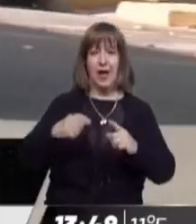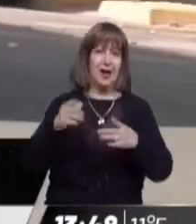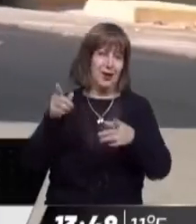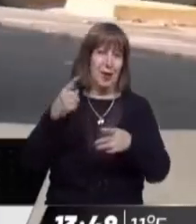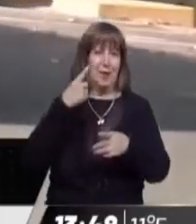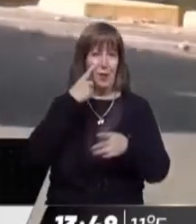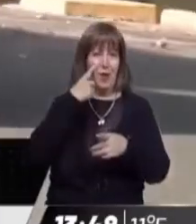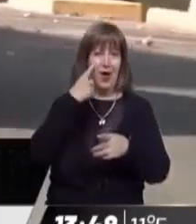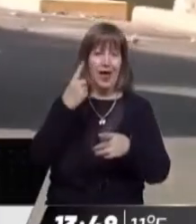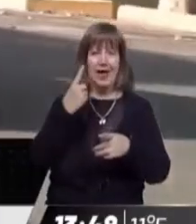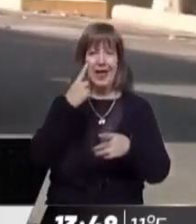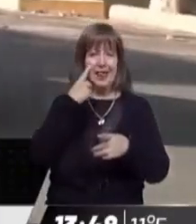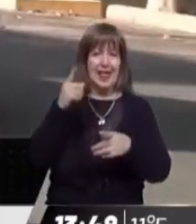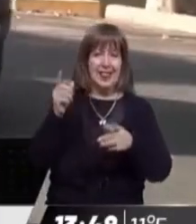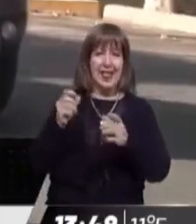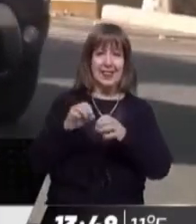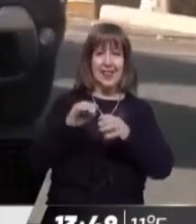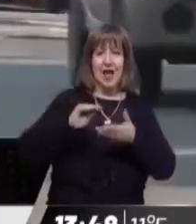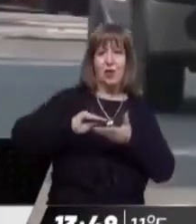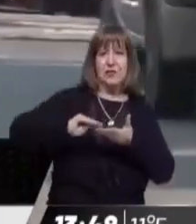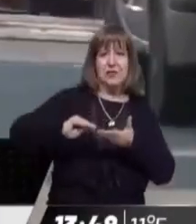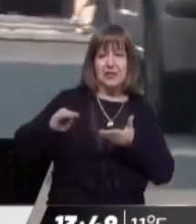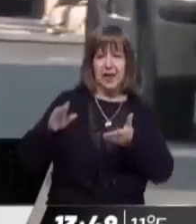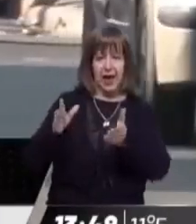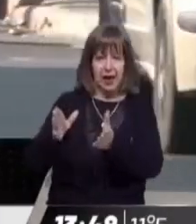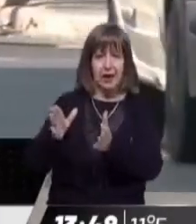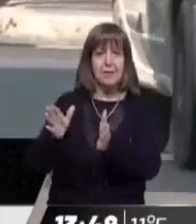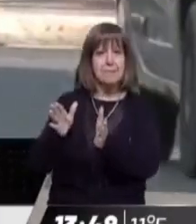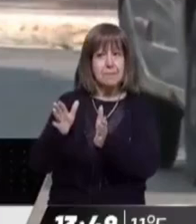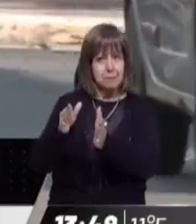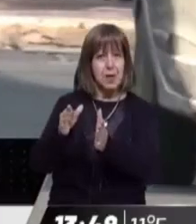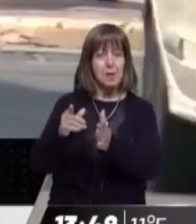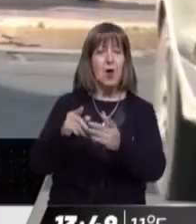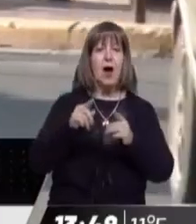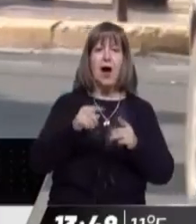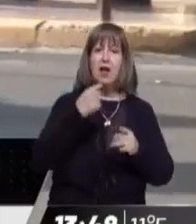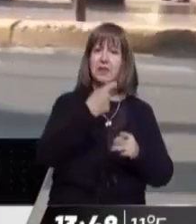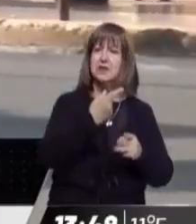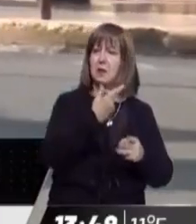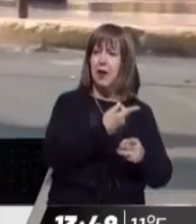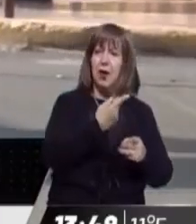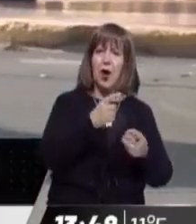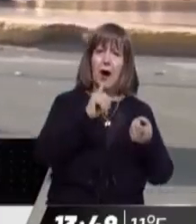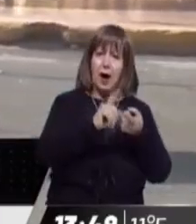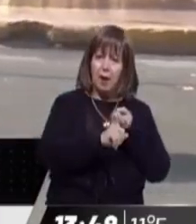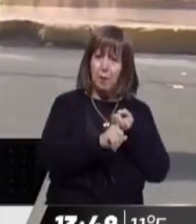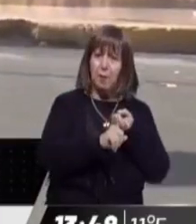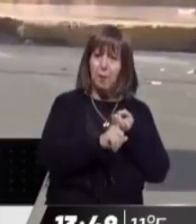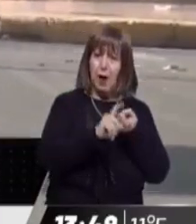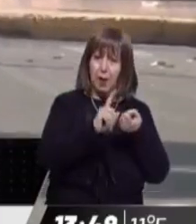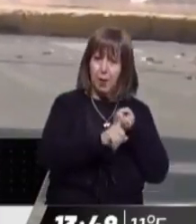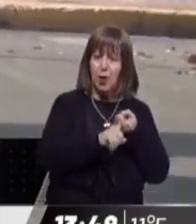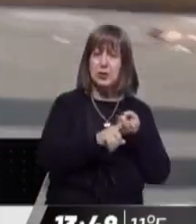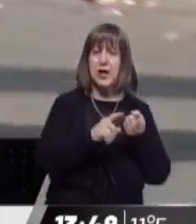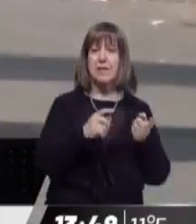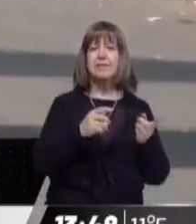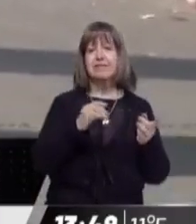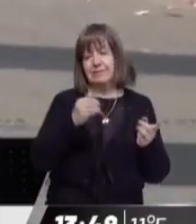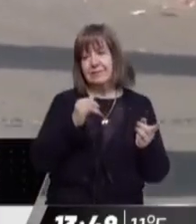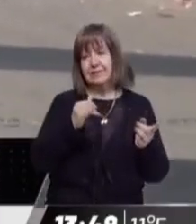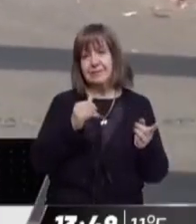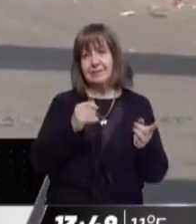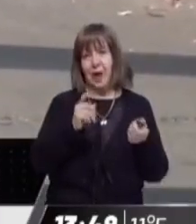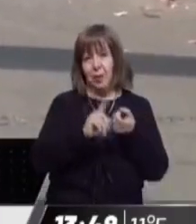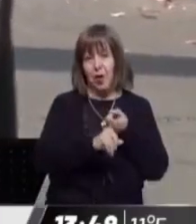Ortiz exactamente todo lo que se ha hablado y se ha hablado respecto de las acciones de Ortiz y Orozco del Binomio familiar